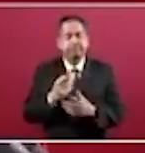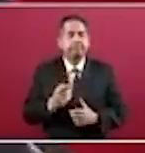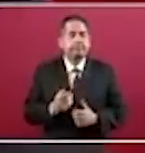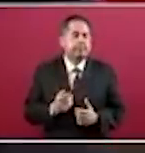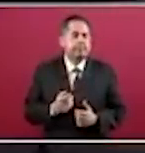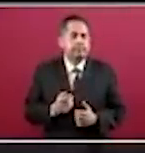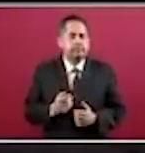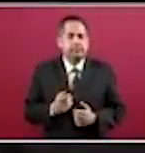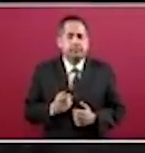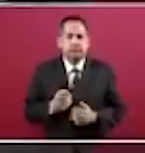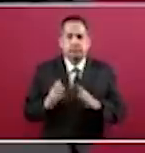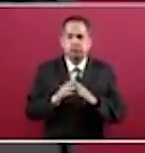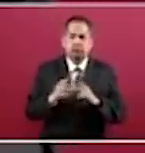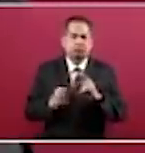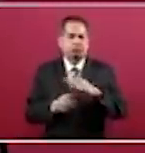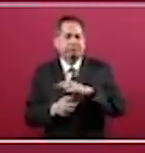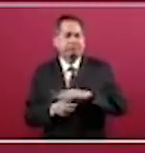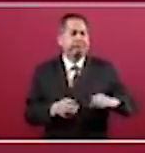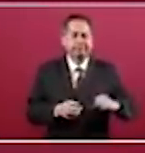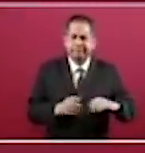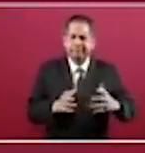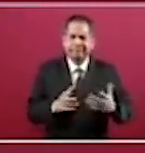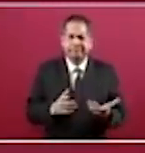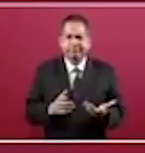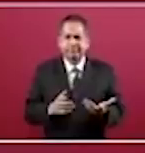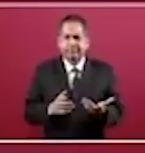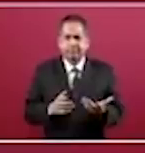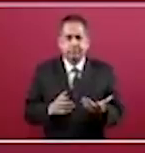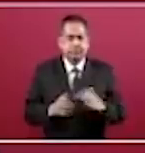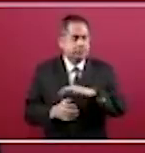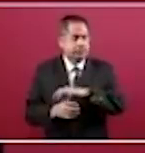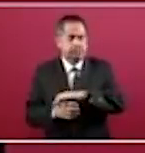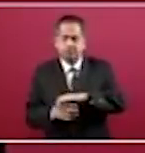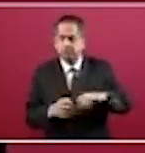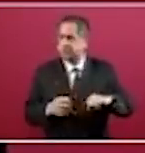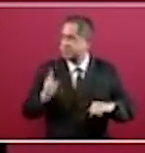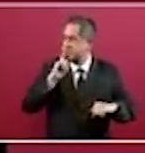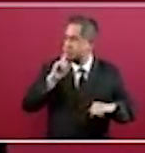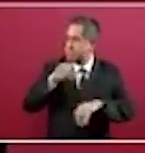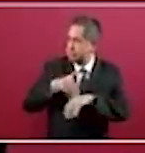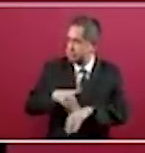del vasallaje, de obedecer y callar.